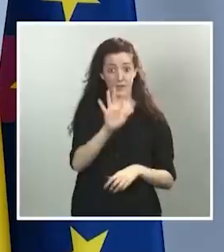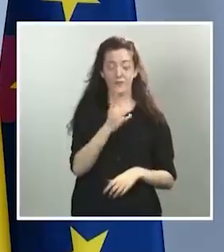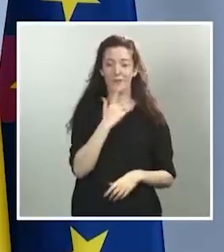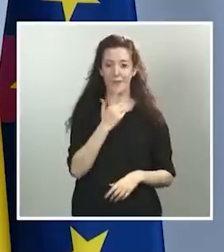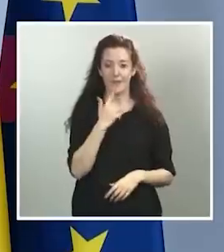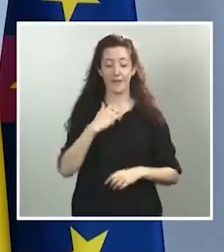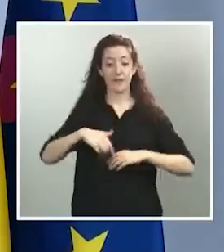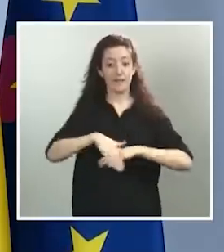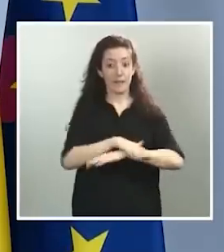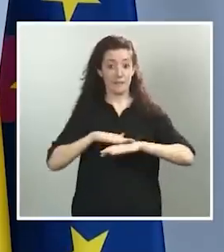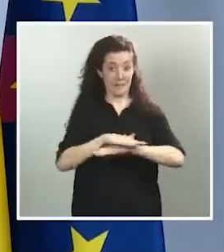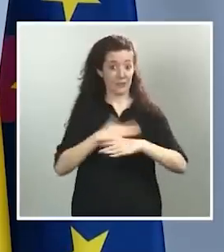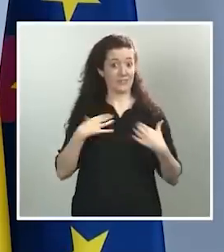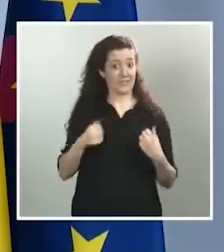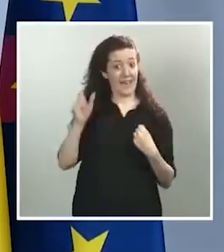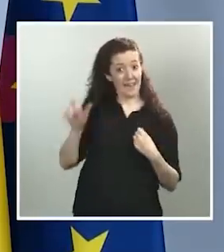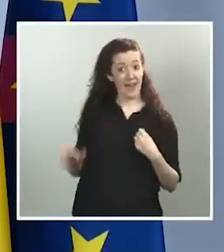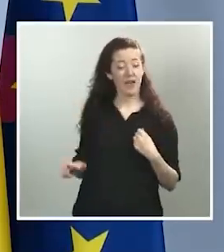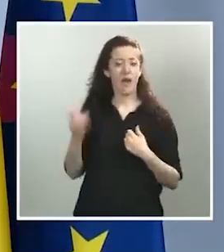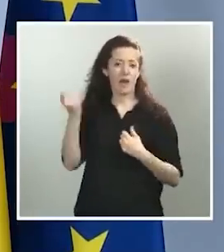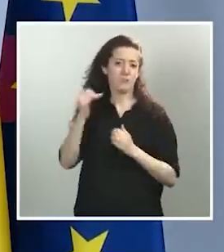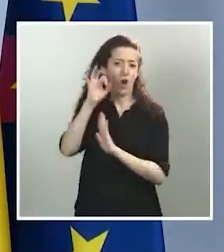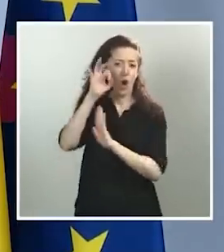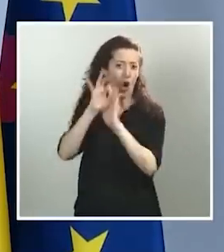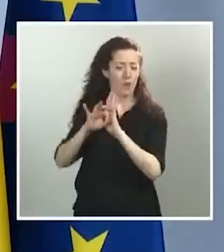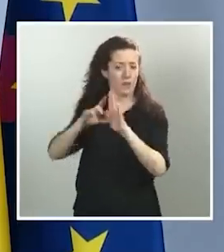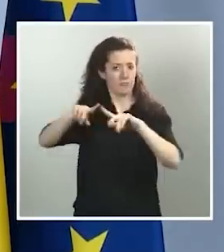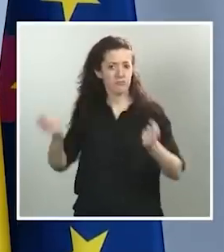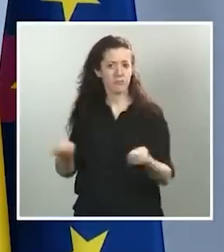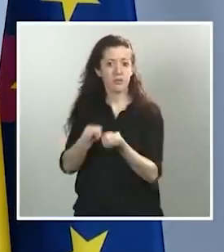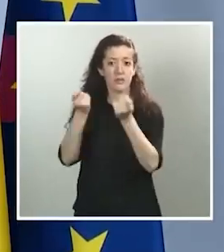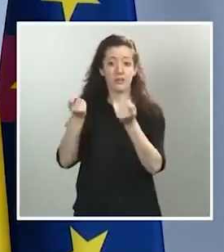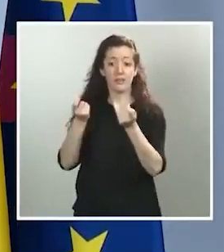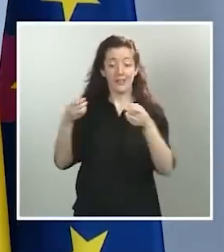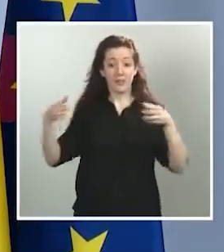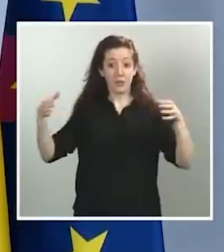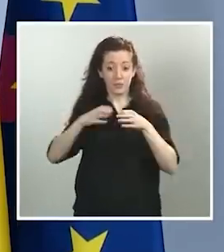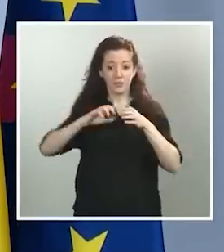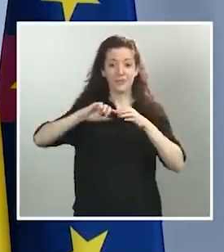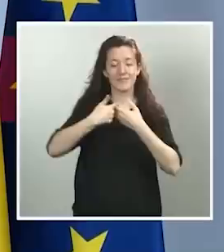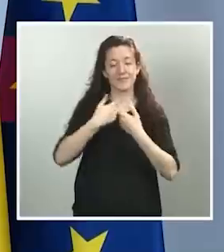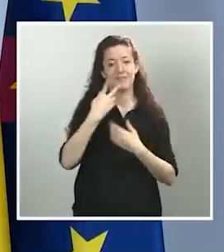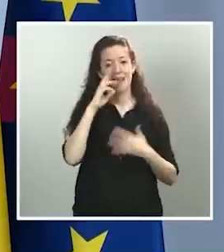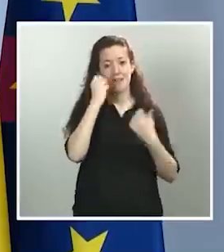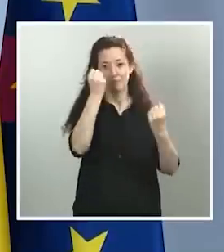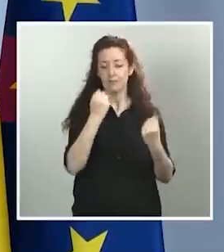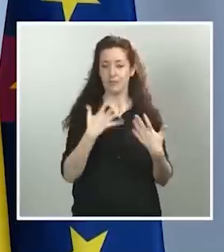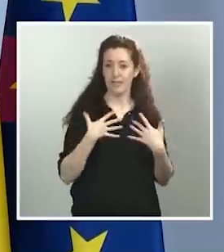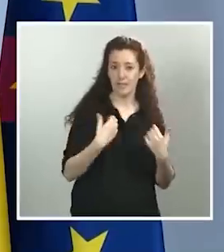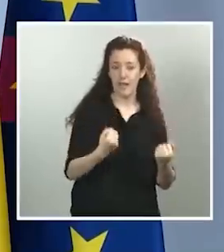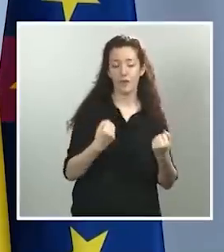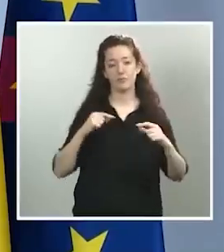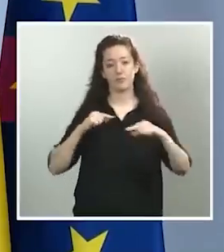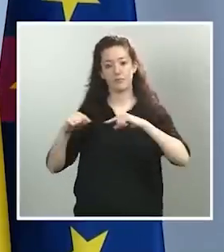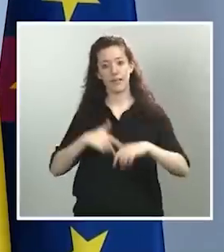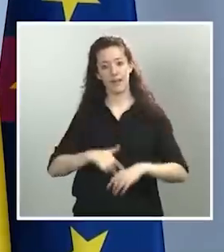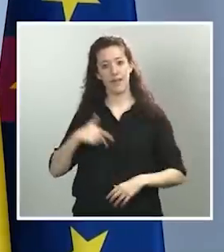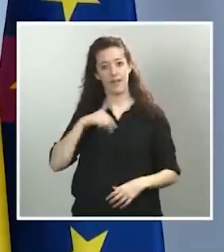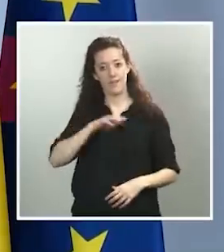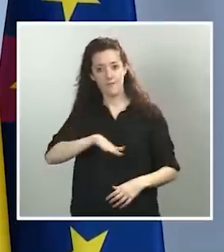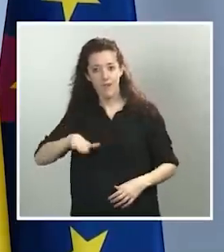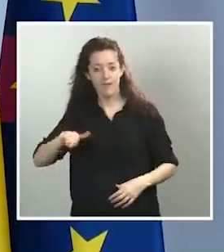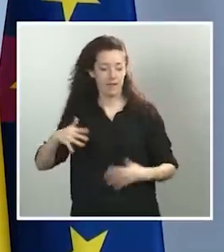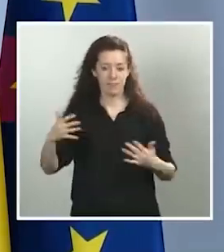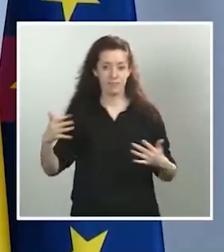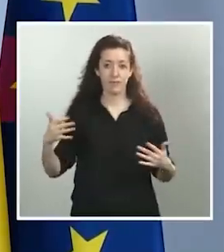ministro de Sanidad tiene margen para cambiar las normas. Pero es el vicepresidente del gobierno el que manda un